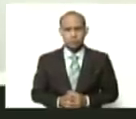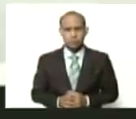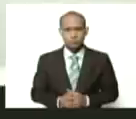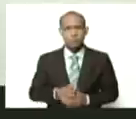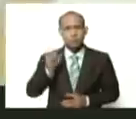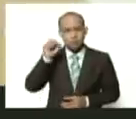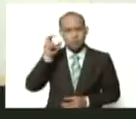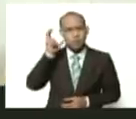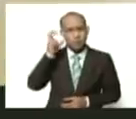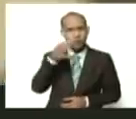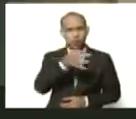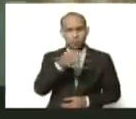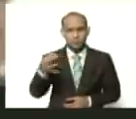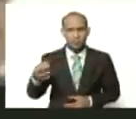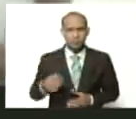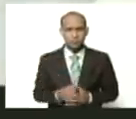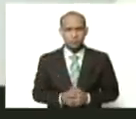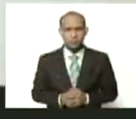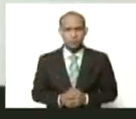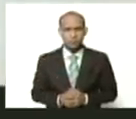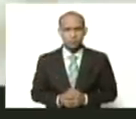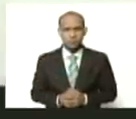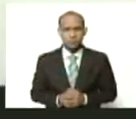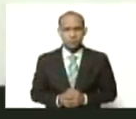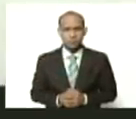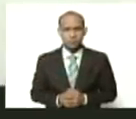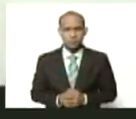Si lo escucho, mi comandante.